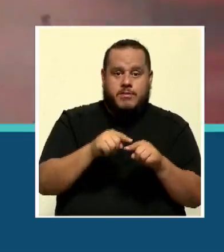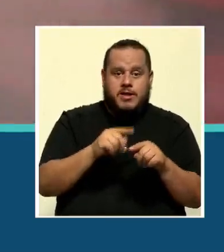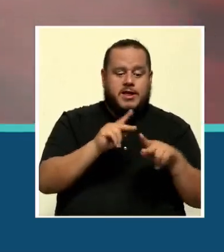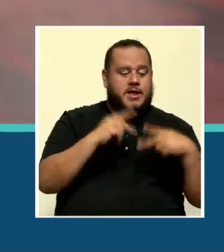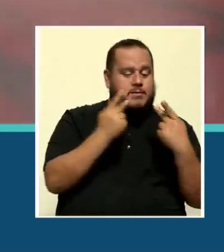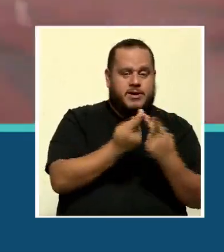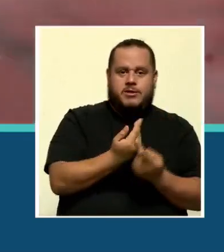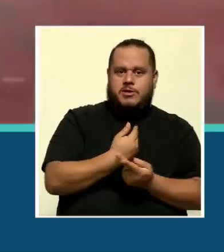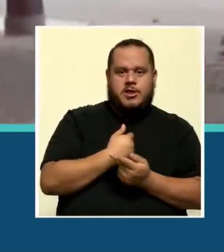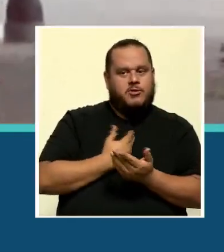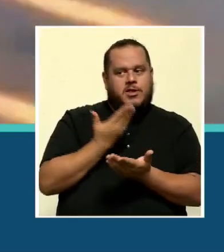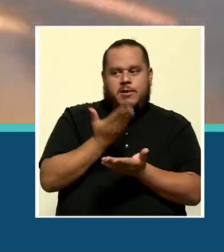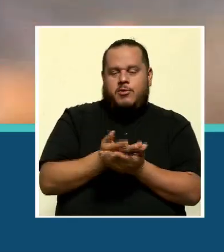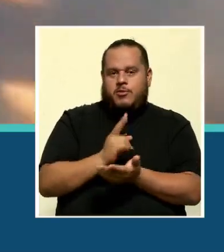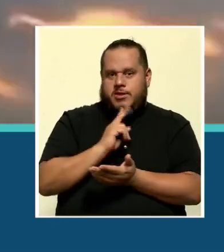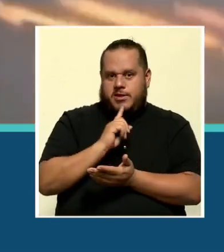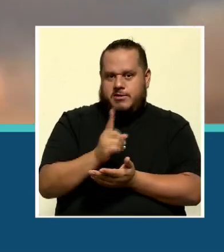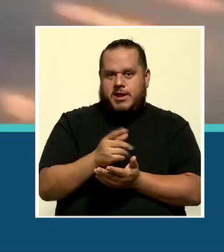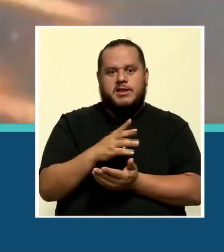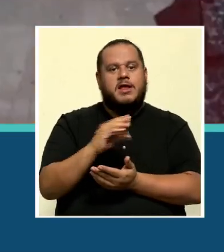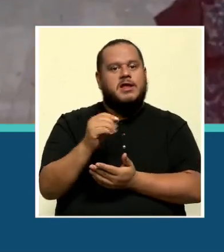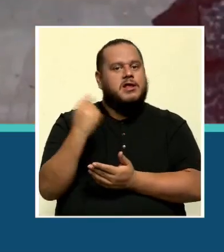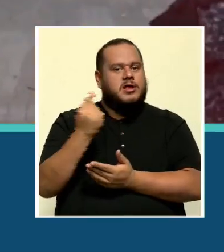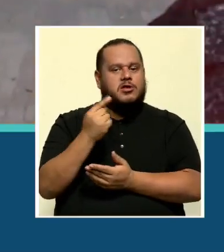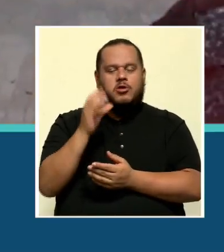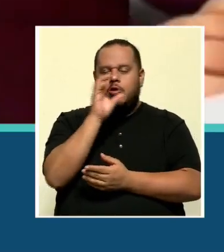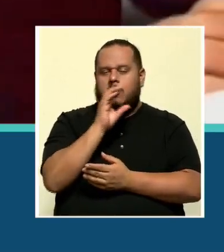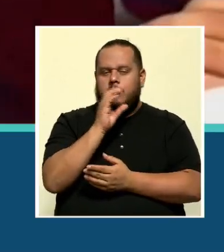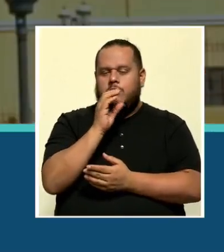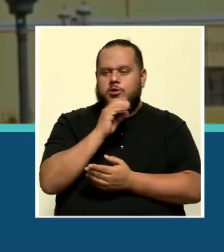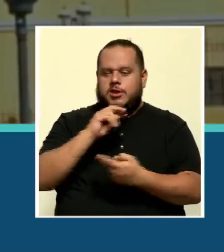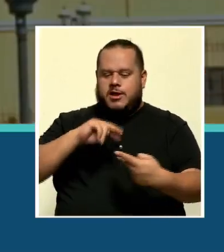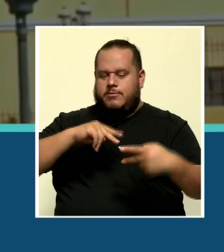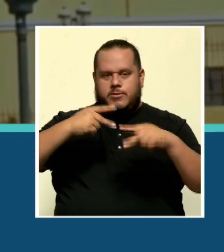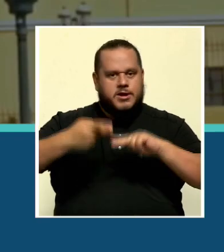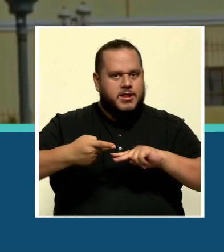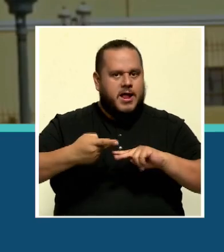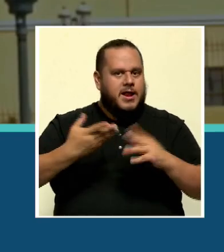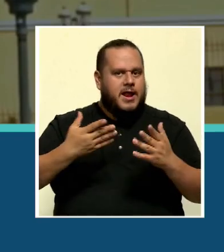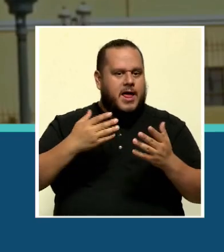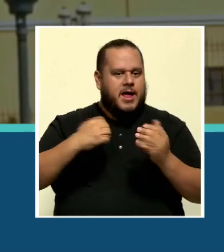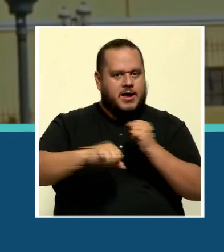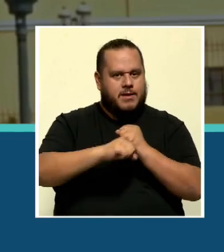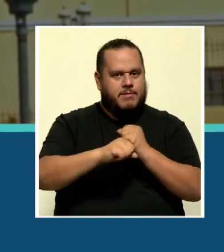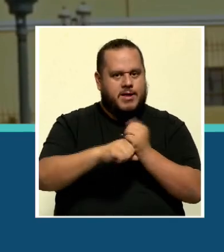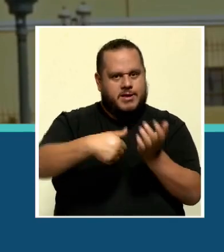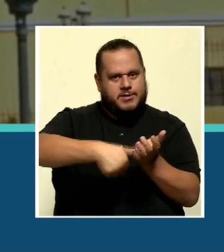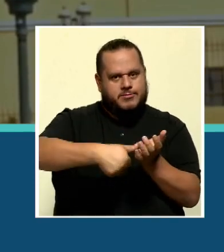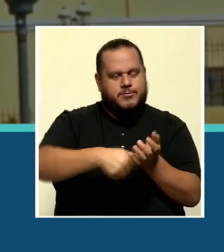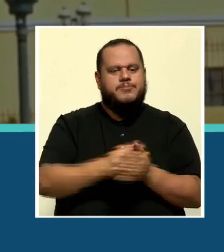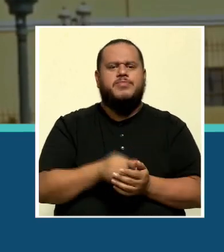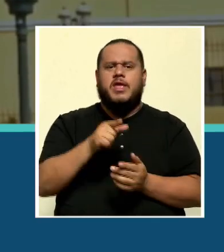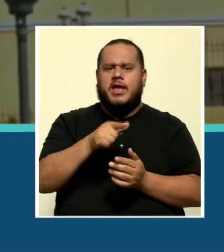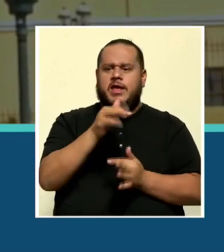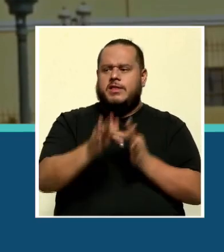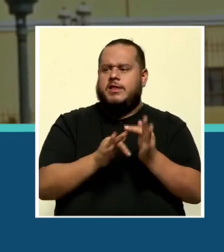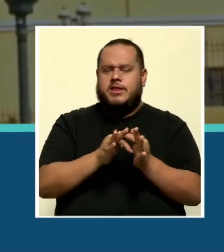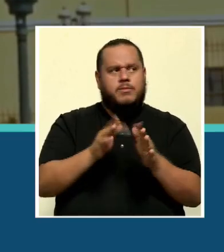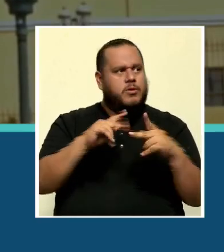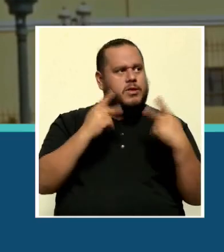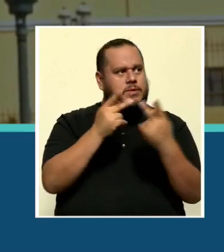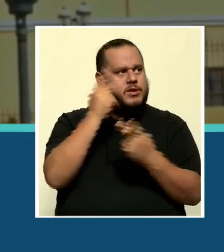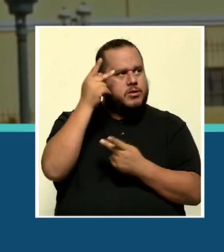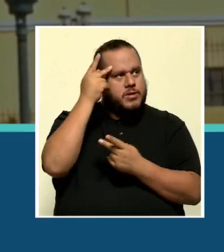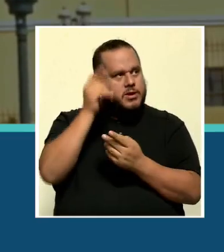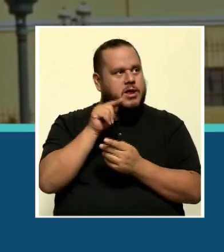que no tienen propuestas reales y solo buscan polarizar la campaña electoral. Este tipo de partidos políticos,